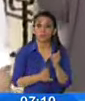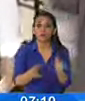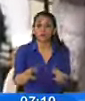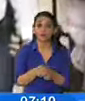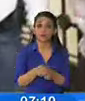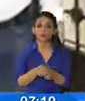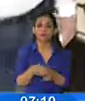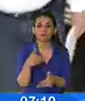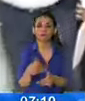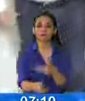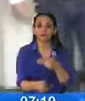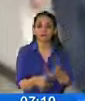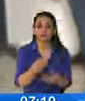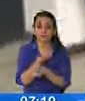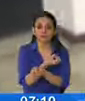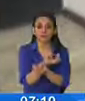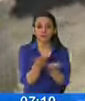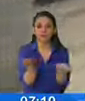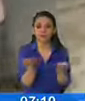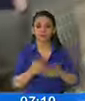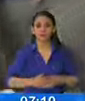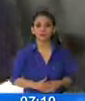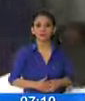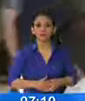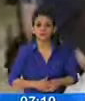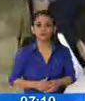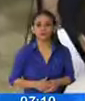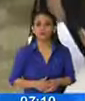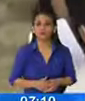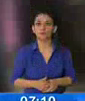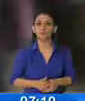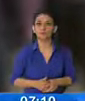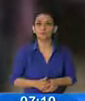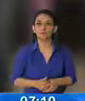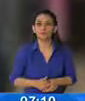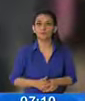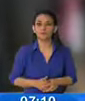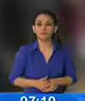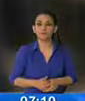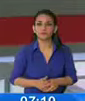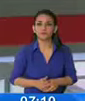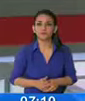conocerían en los próximos días, informó Ítalo Ruiz.